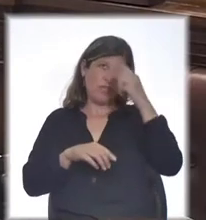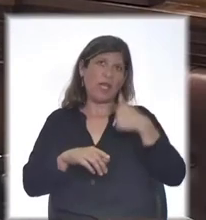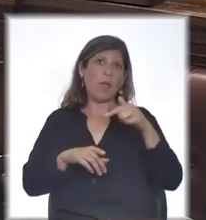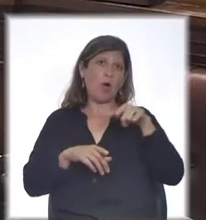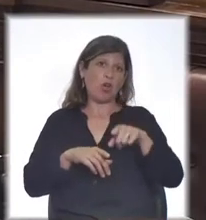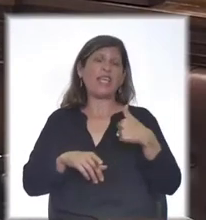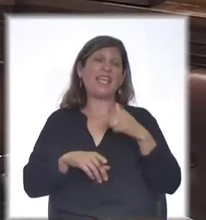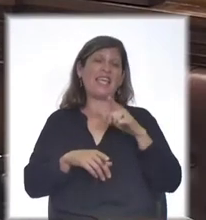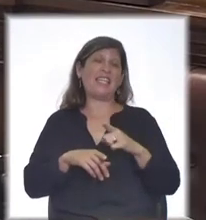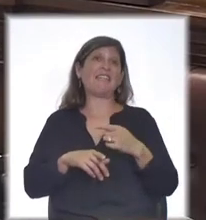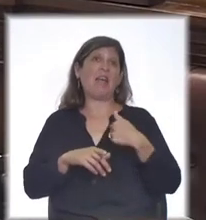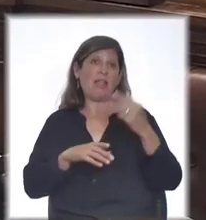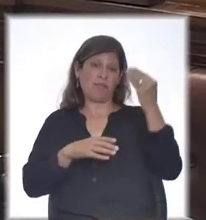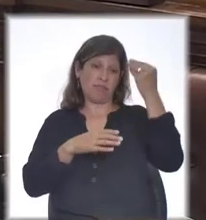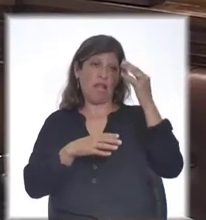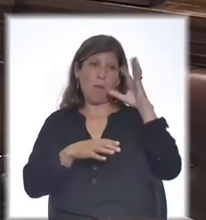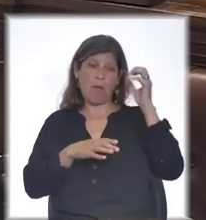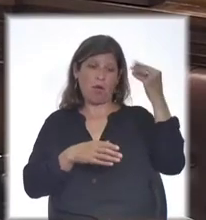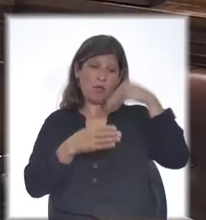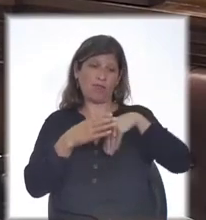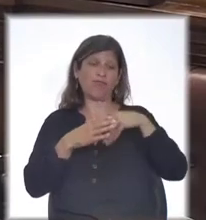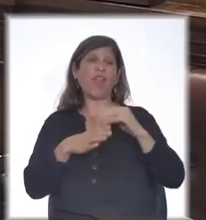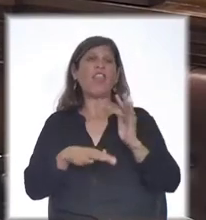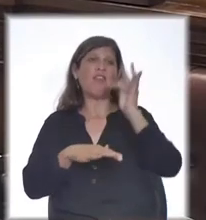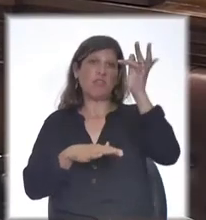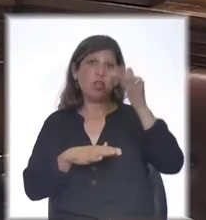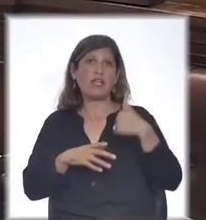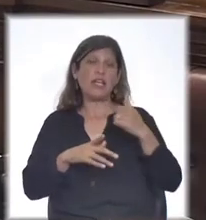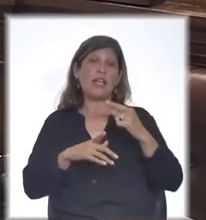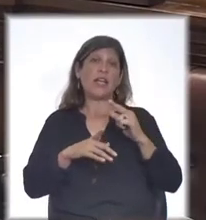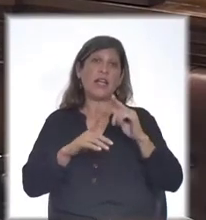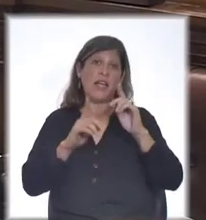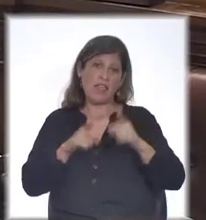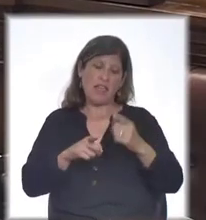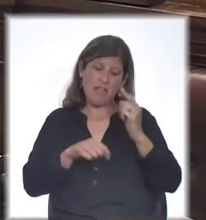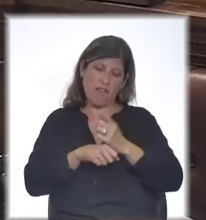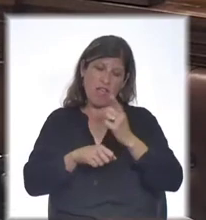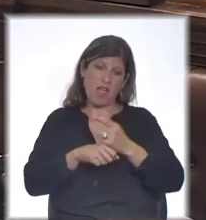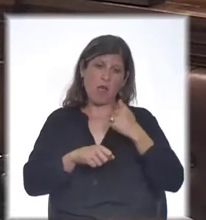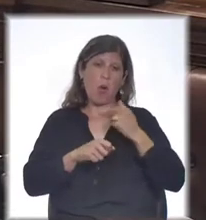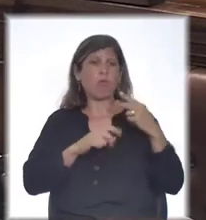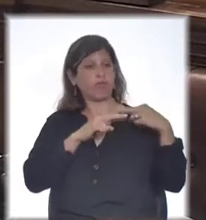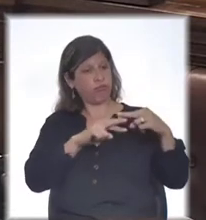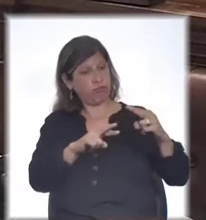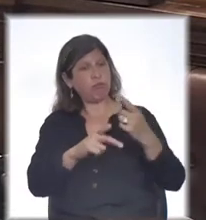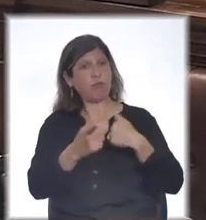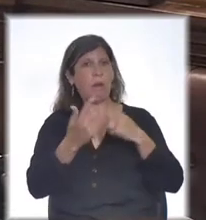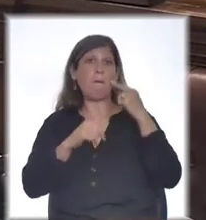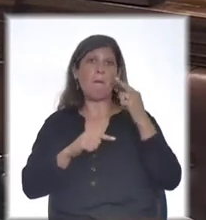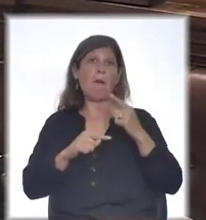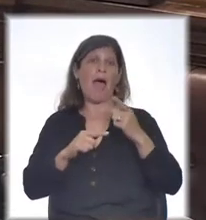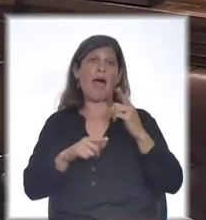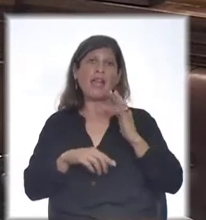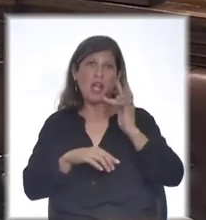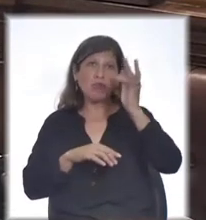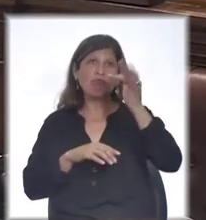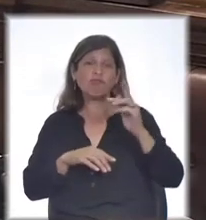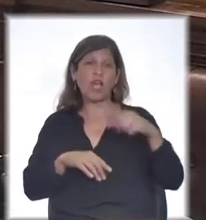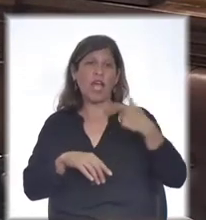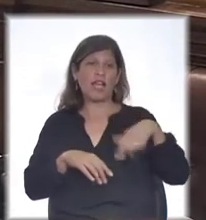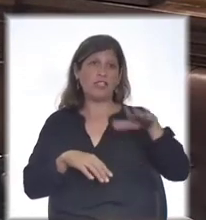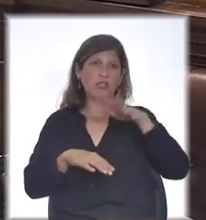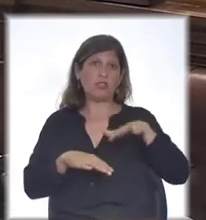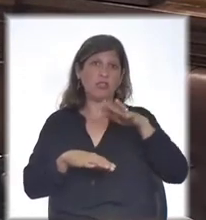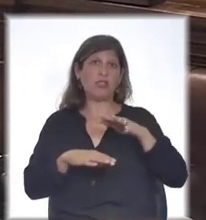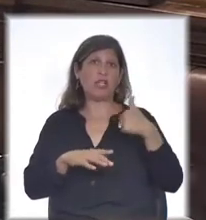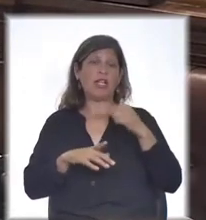y debemos cultivarla, sostenerla y resignificarla para proyectar como sociedad ante los futuros que tenemos y